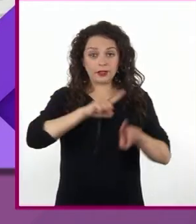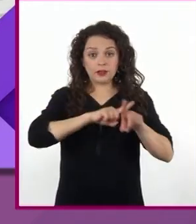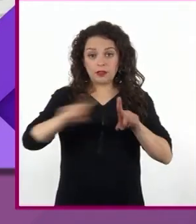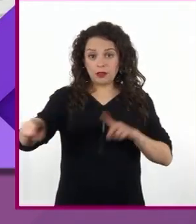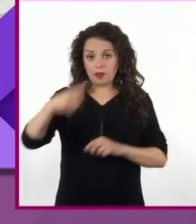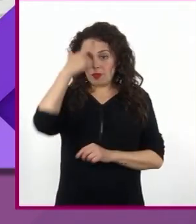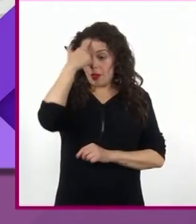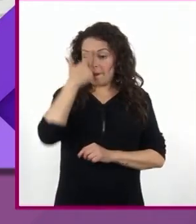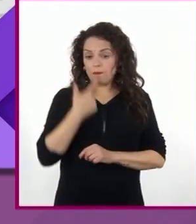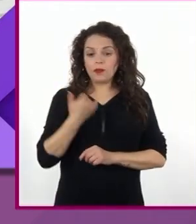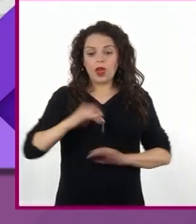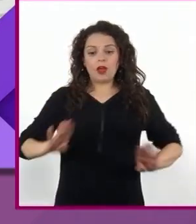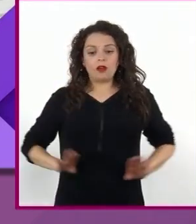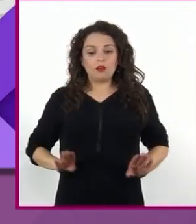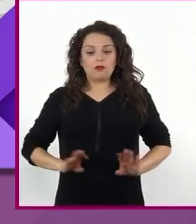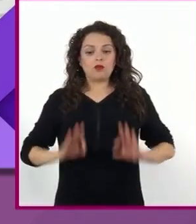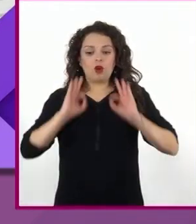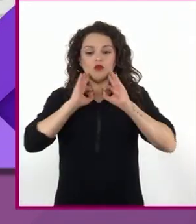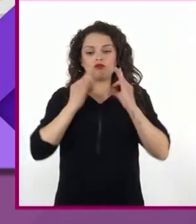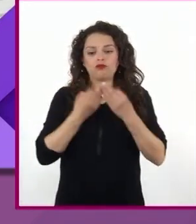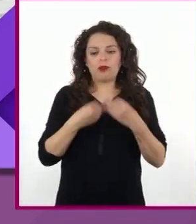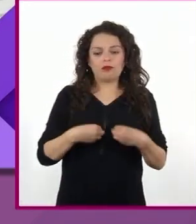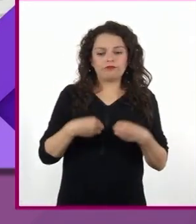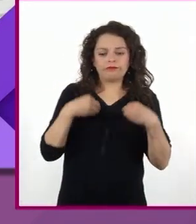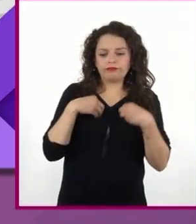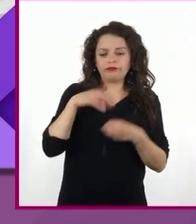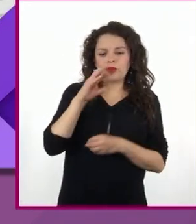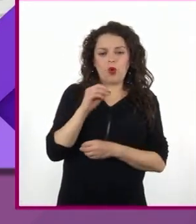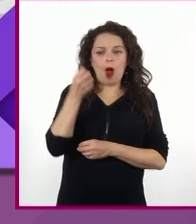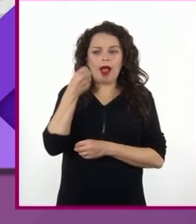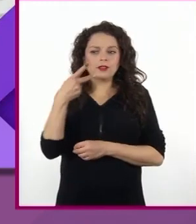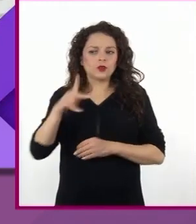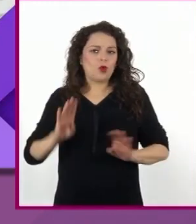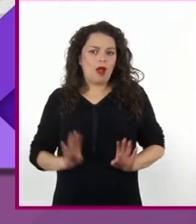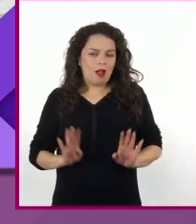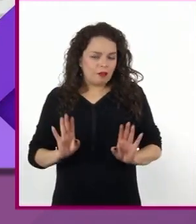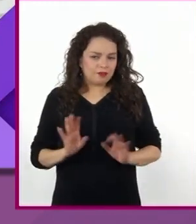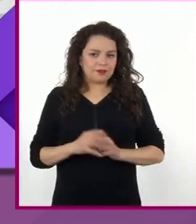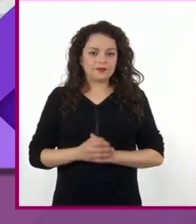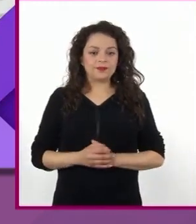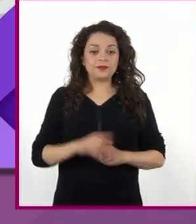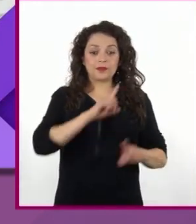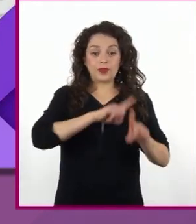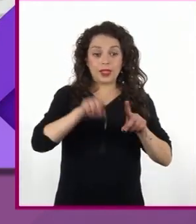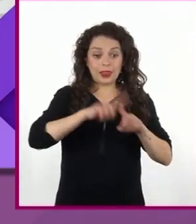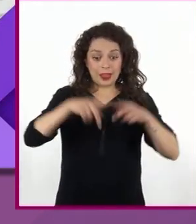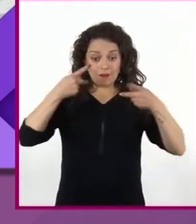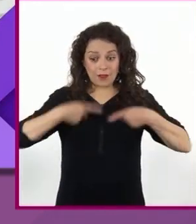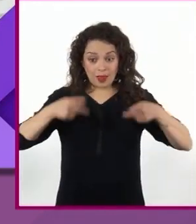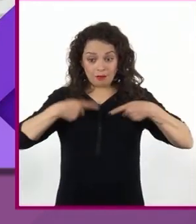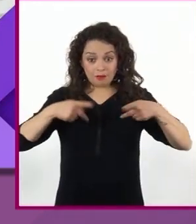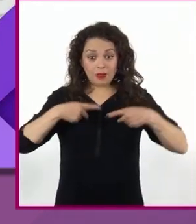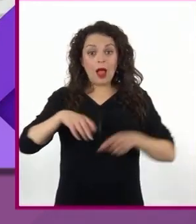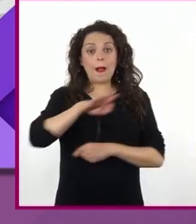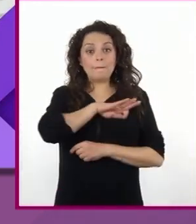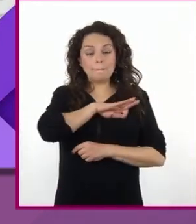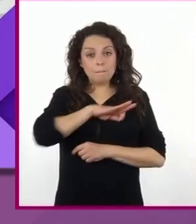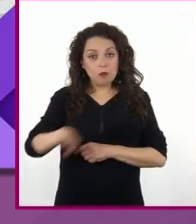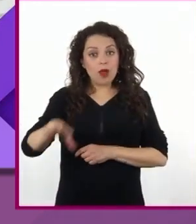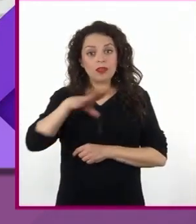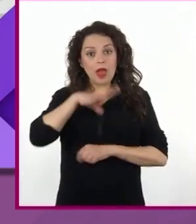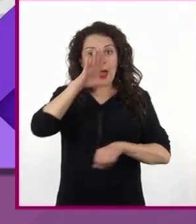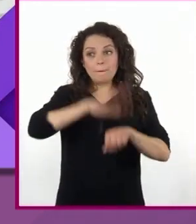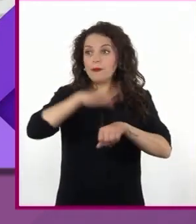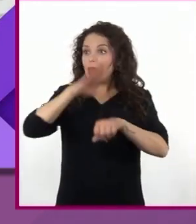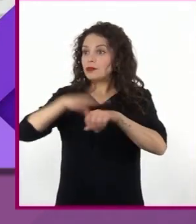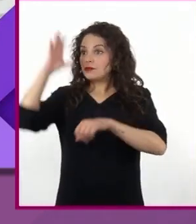y formas de ser. Justamente, las diferencias entre las personas han permitido enriquecer las culturas,